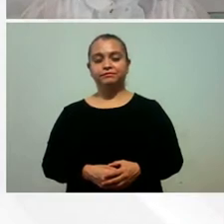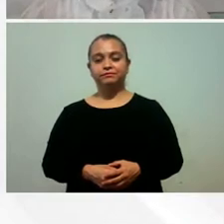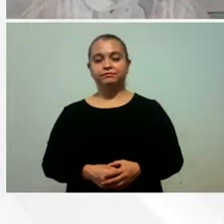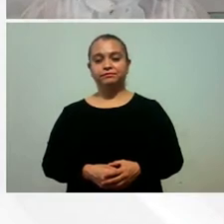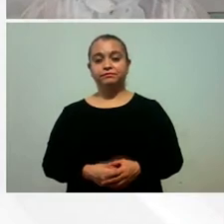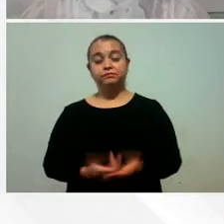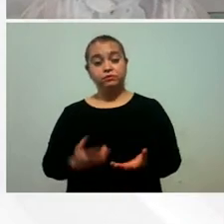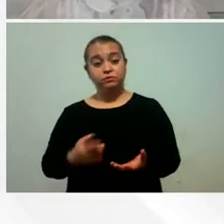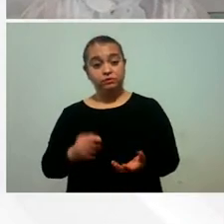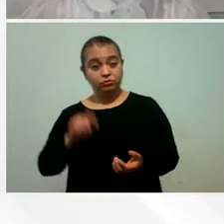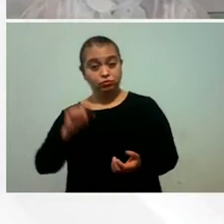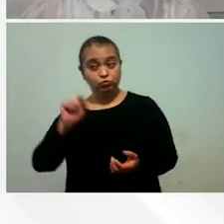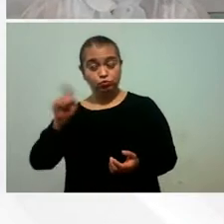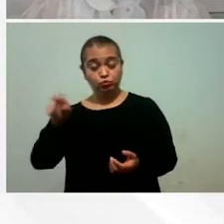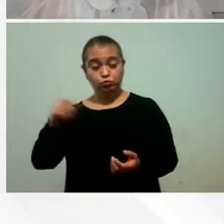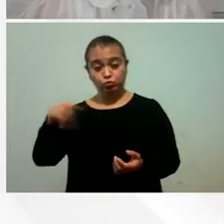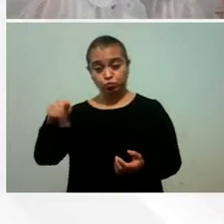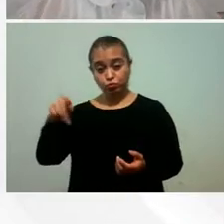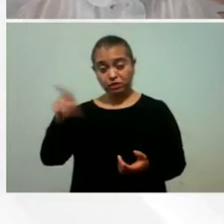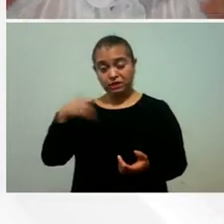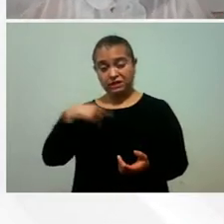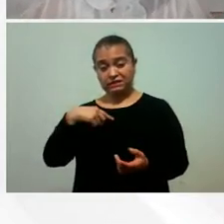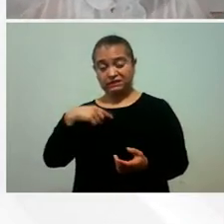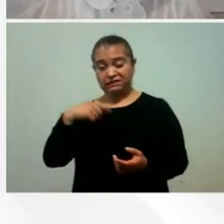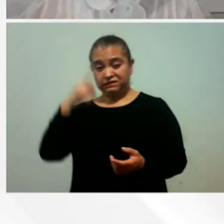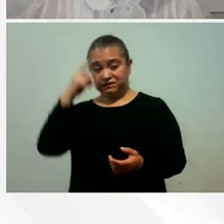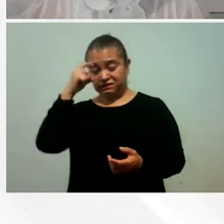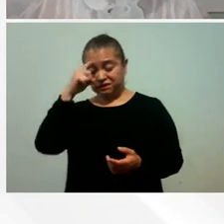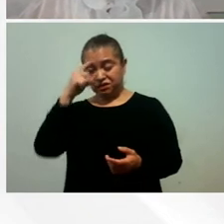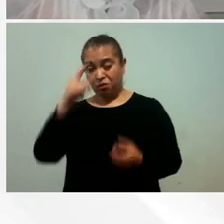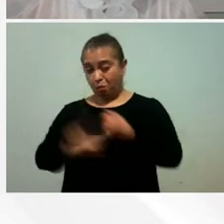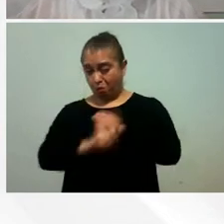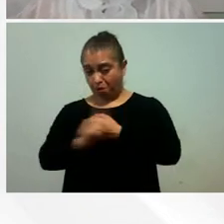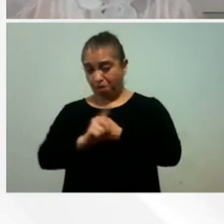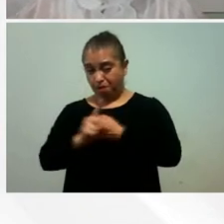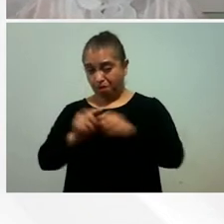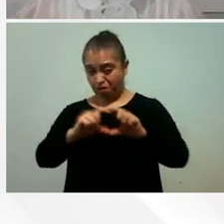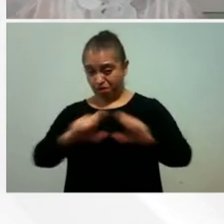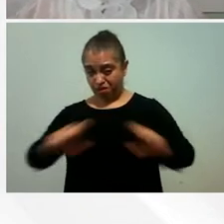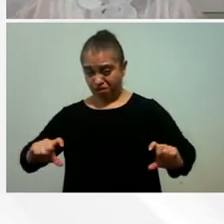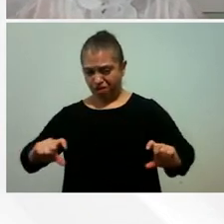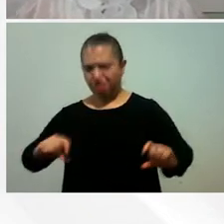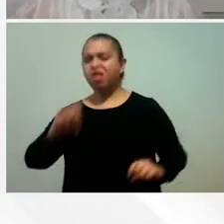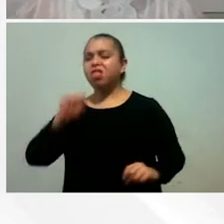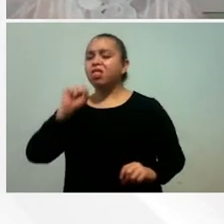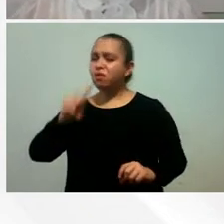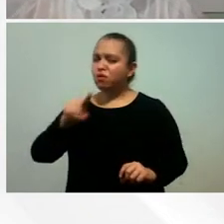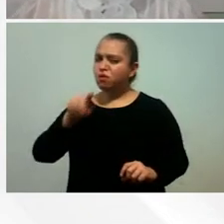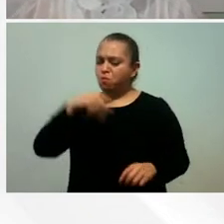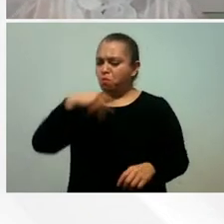Y si tuvieran alguna complicación con la liga, también nos pueden escribir por aquí por el chat.